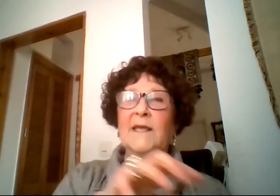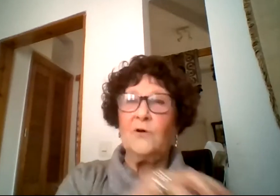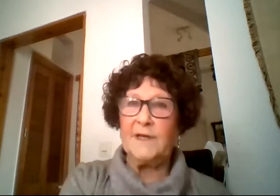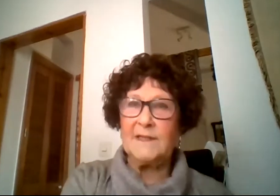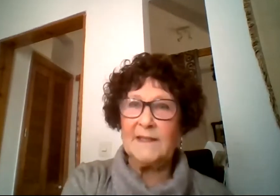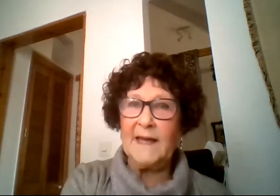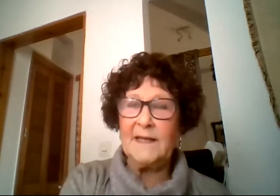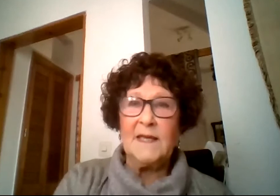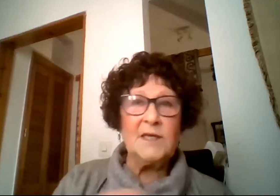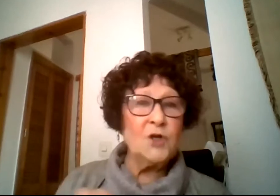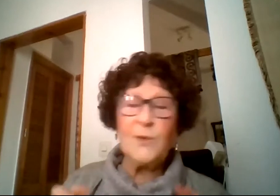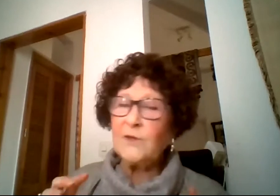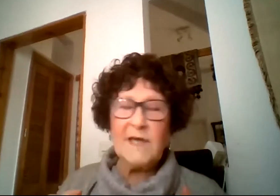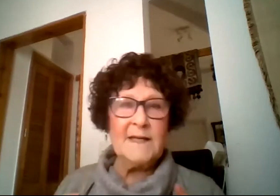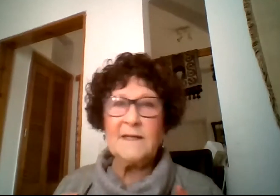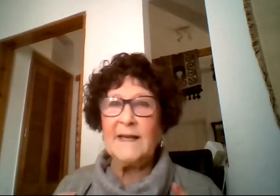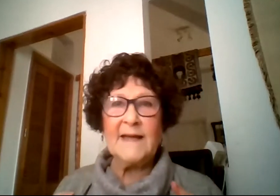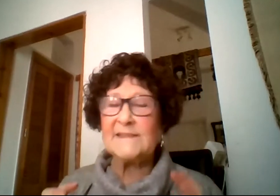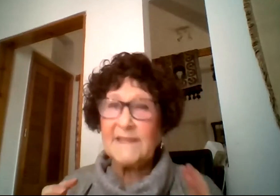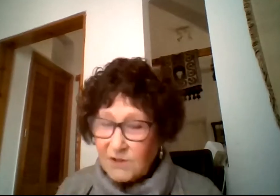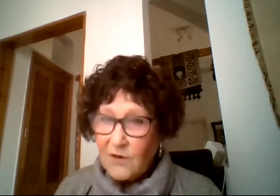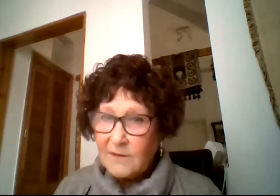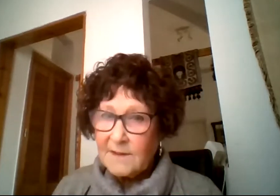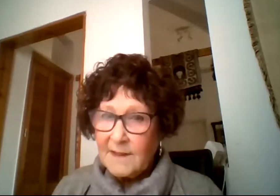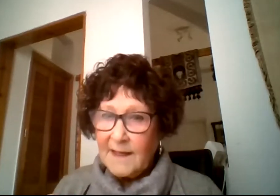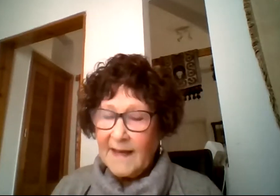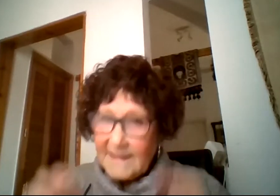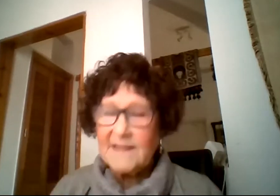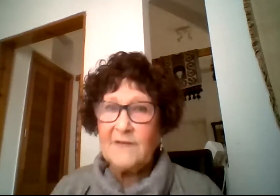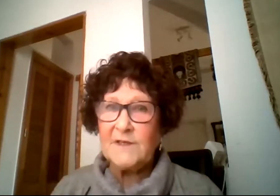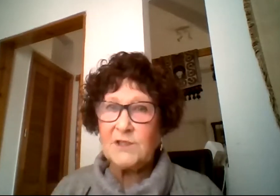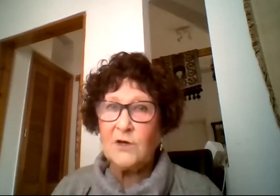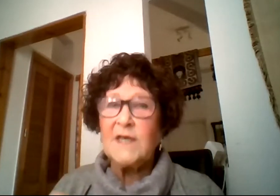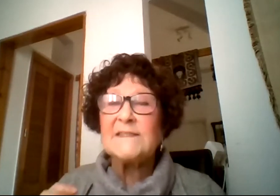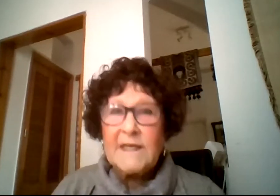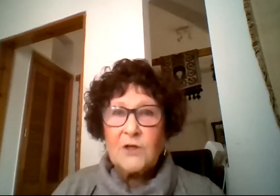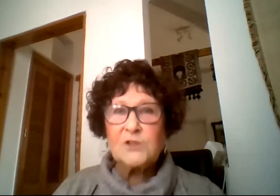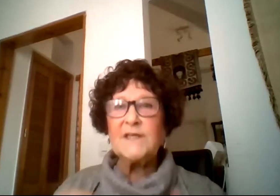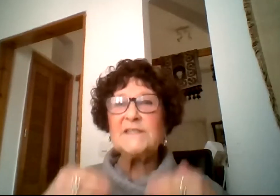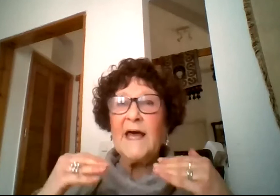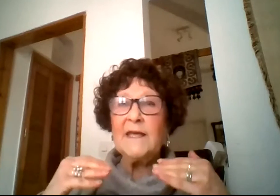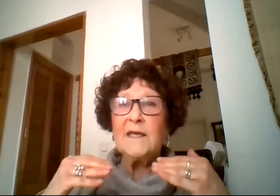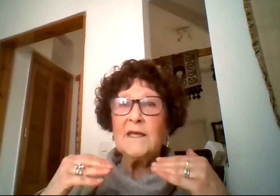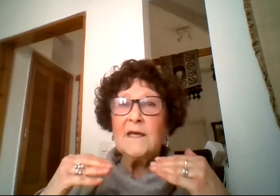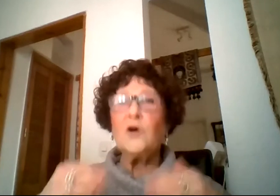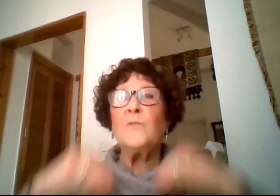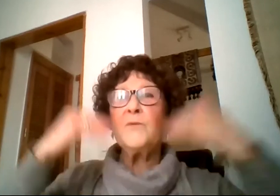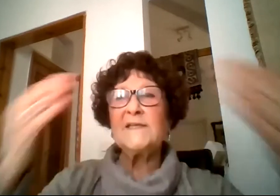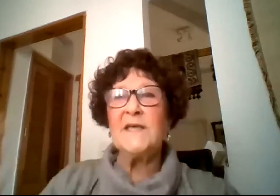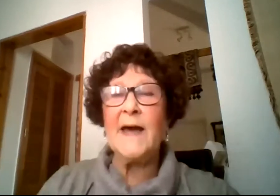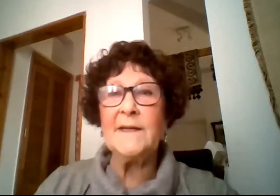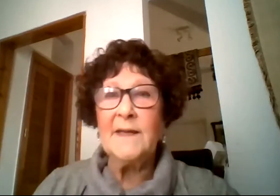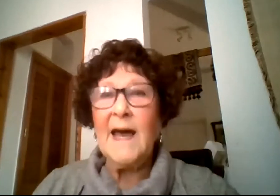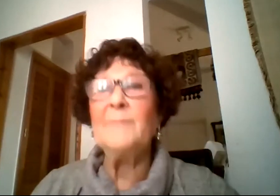tiene que orientar y no puedo salir del acceso a ese edificio si no sé ya cómo voy